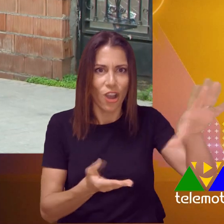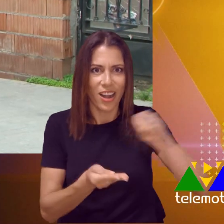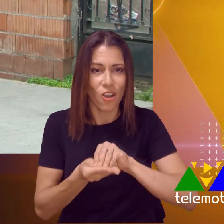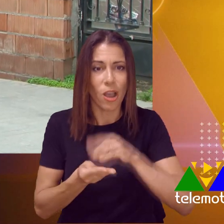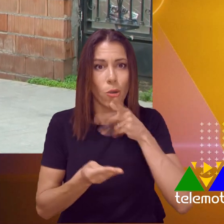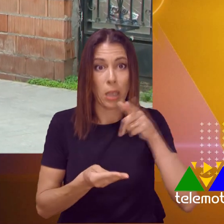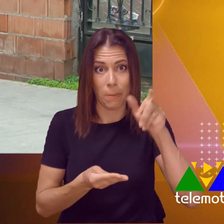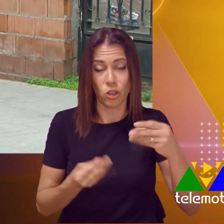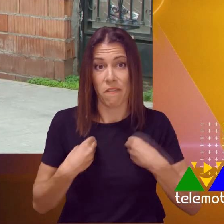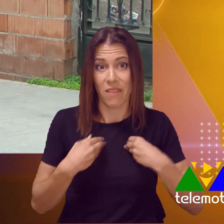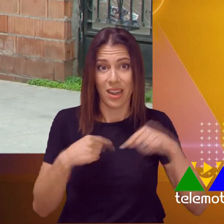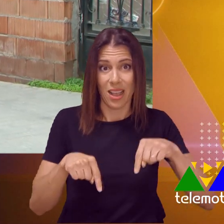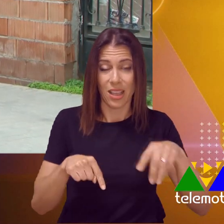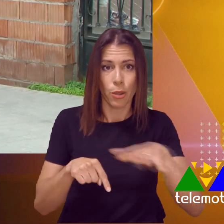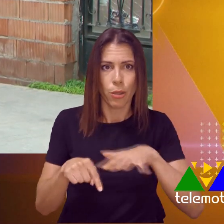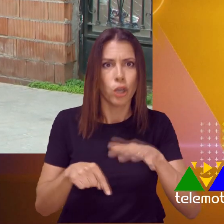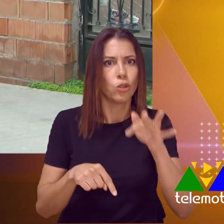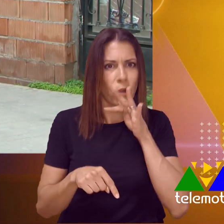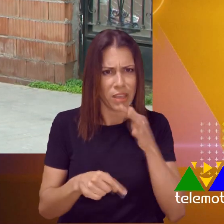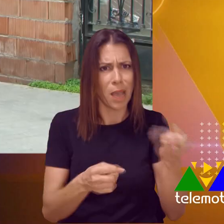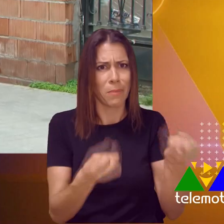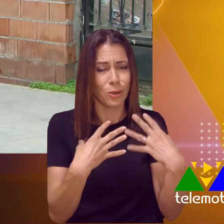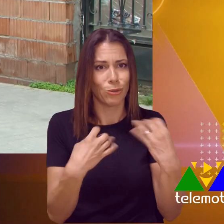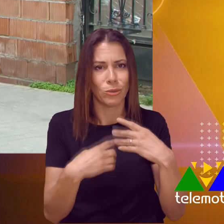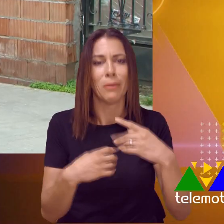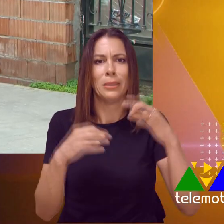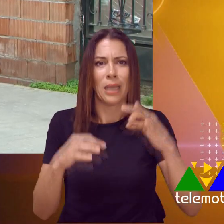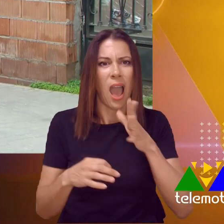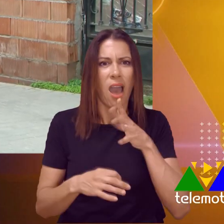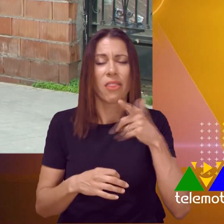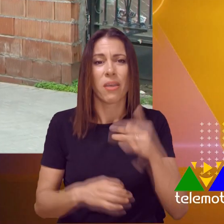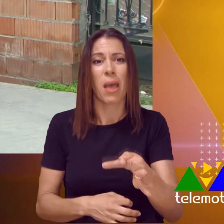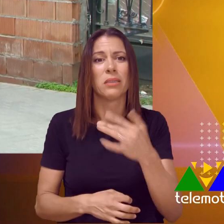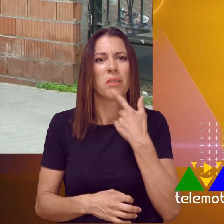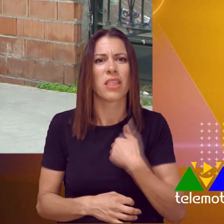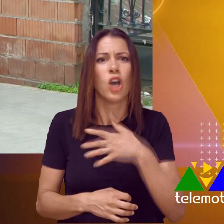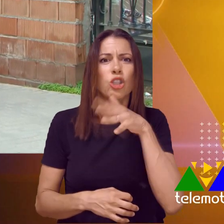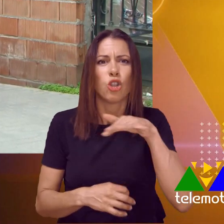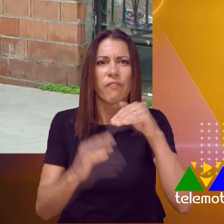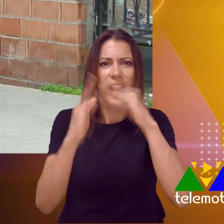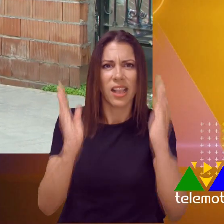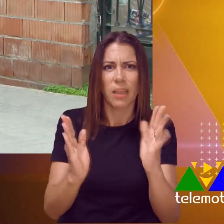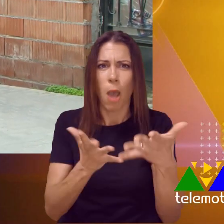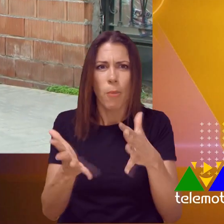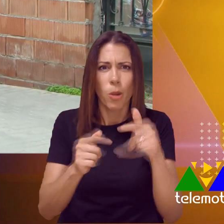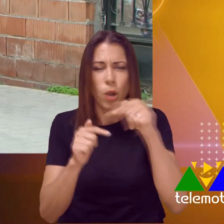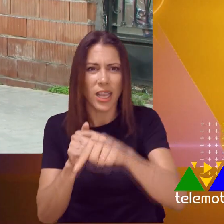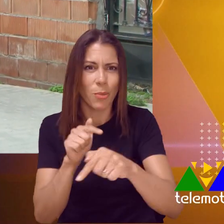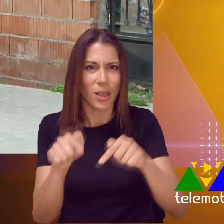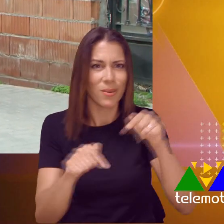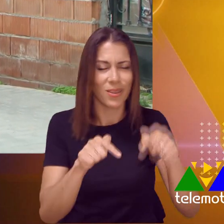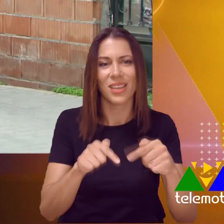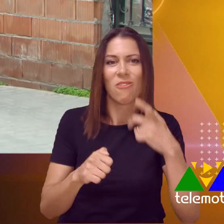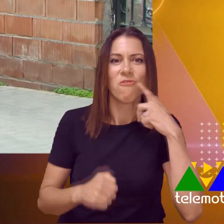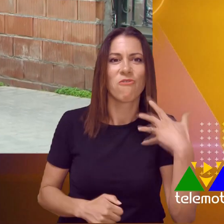esta zona. Todavía contaban, incluso te situaban la casa más o menos por aquí, donde estamos más o menos por aquí, se situaba la famosa